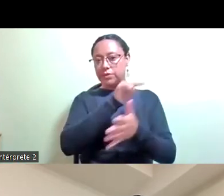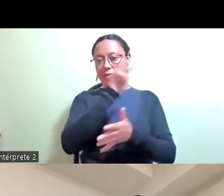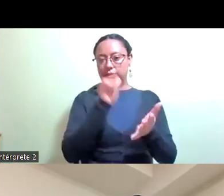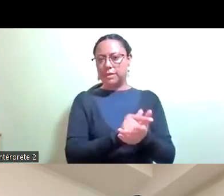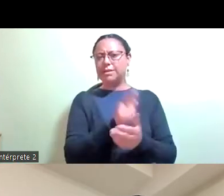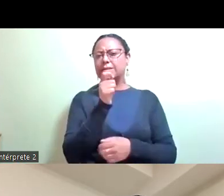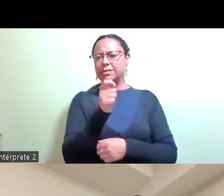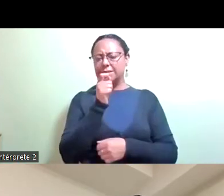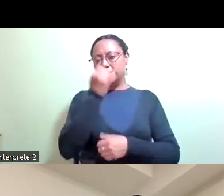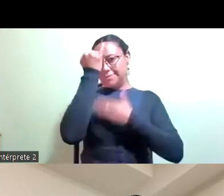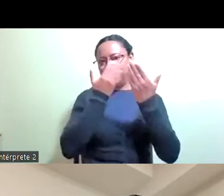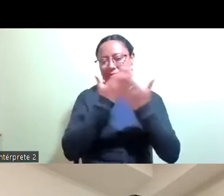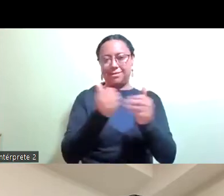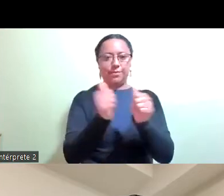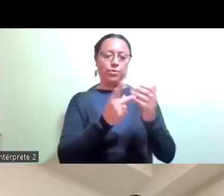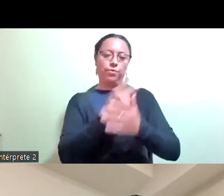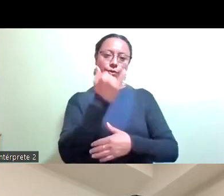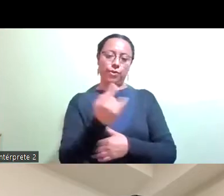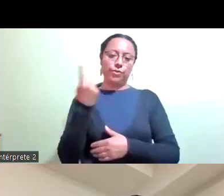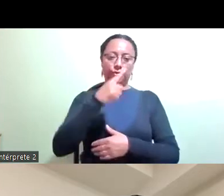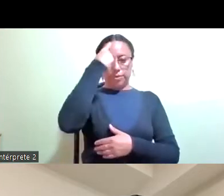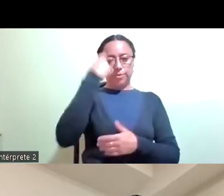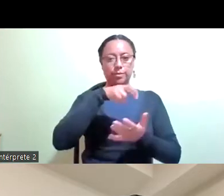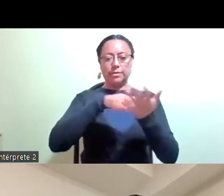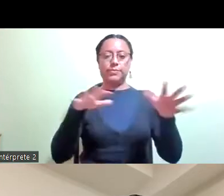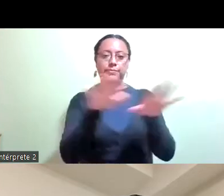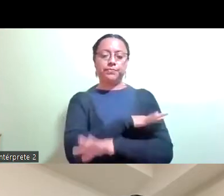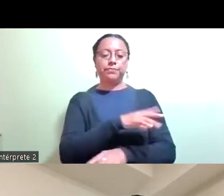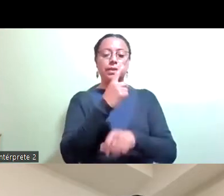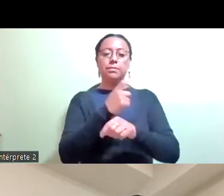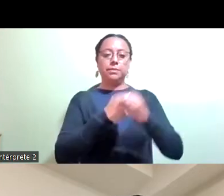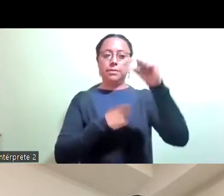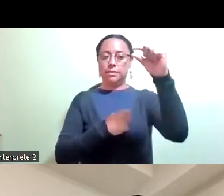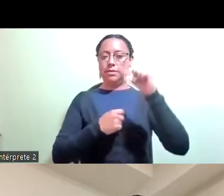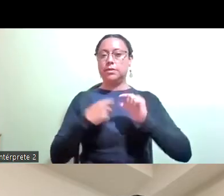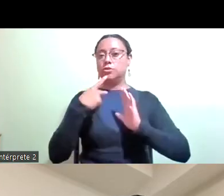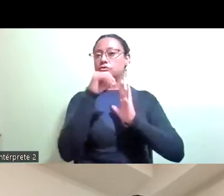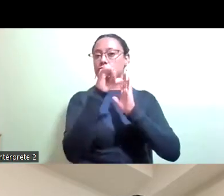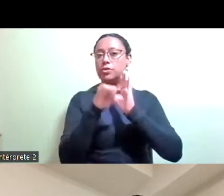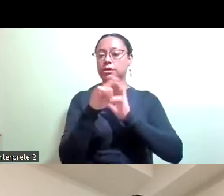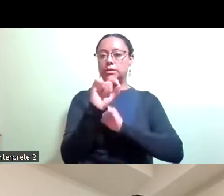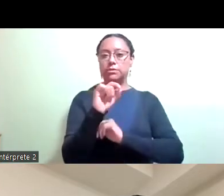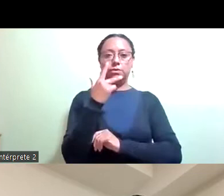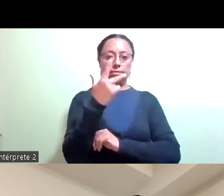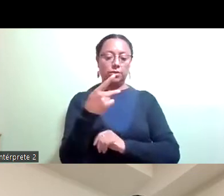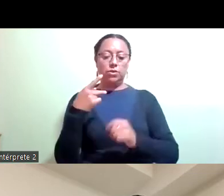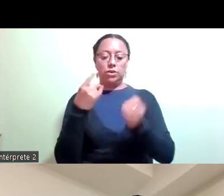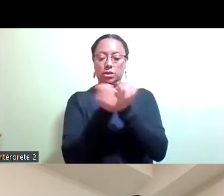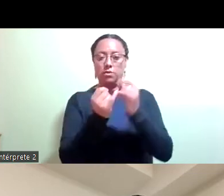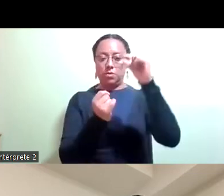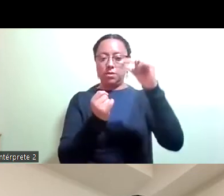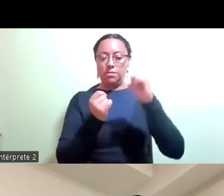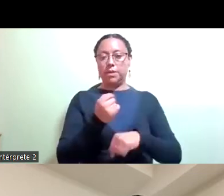con proyecto de decreto por el que se reforma el primer párrafo del artículo 28 y los párrafos segundo y tercero del